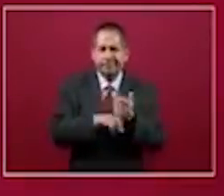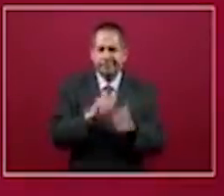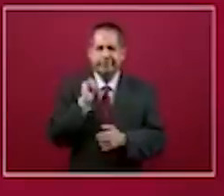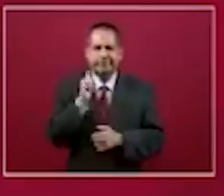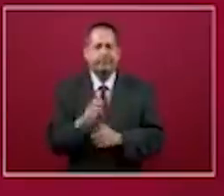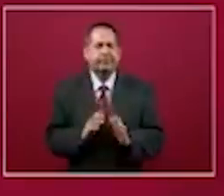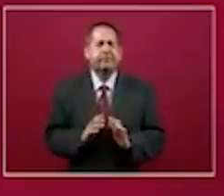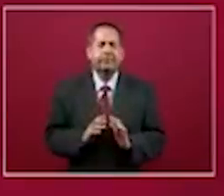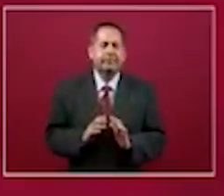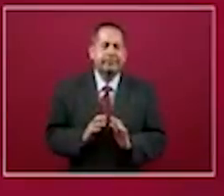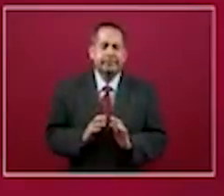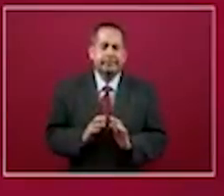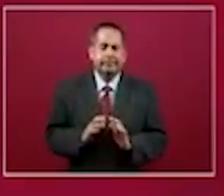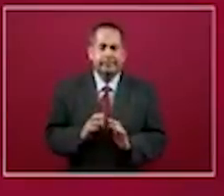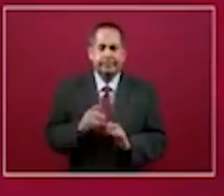ocasionar